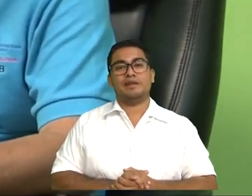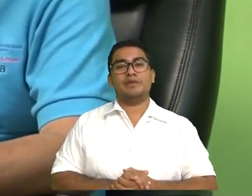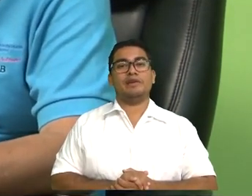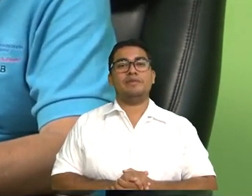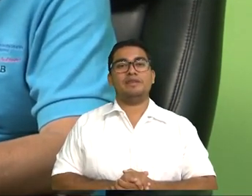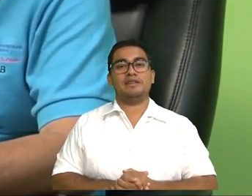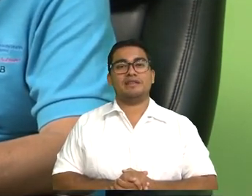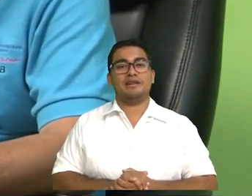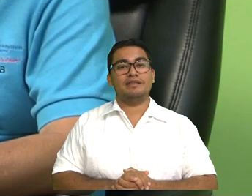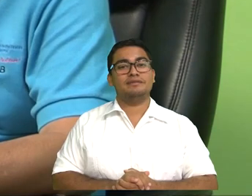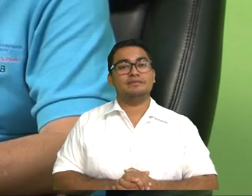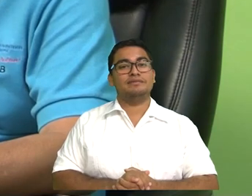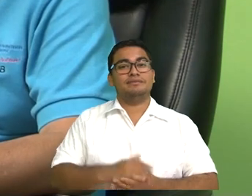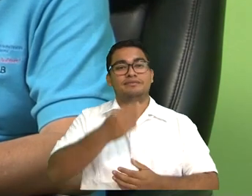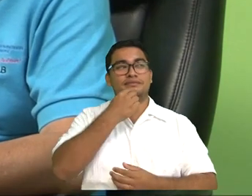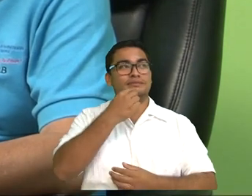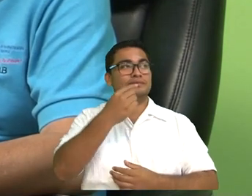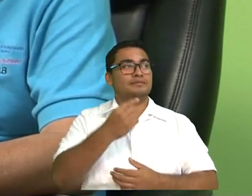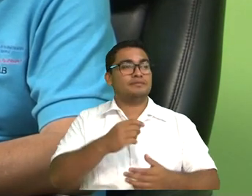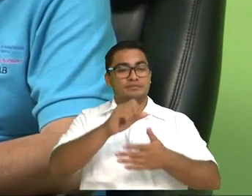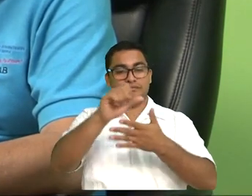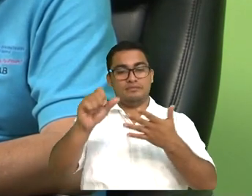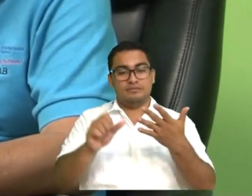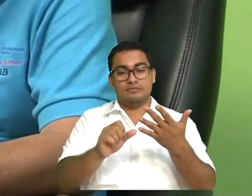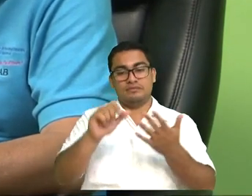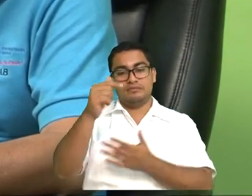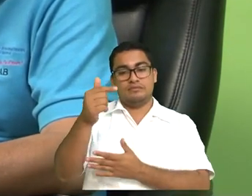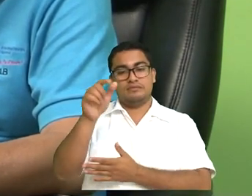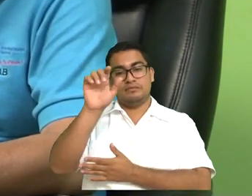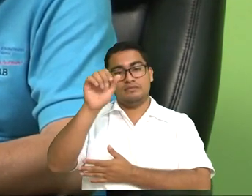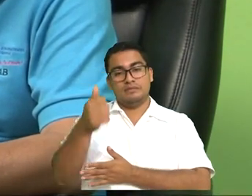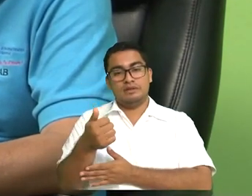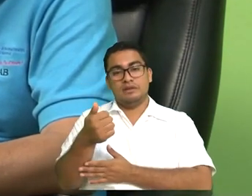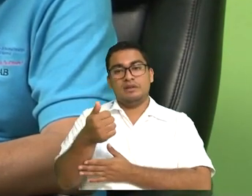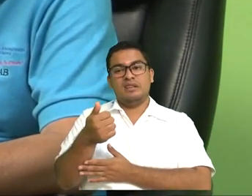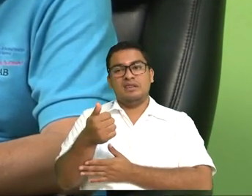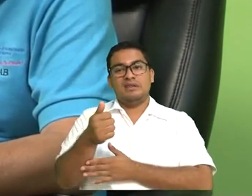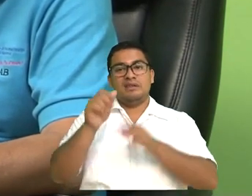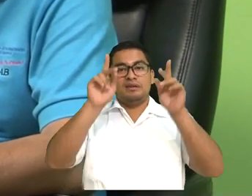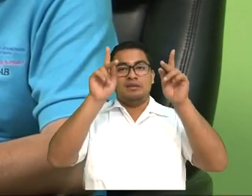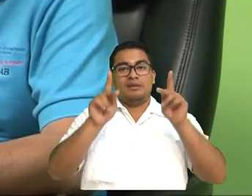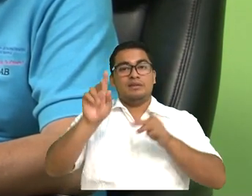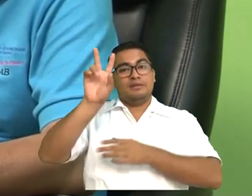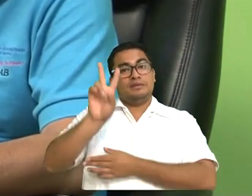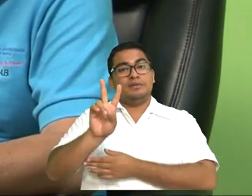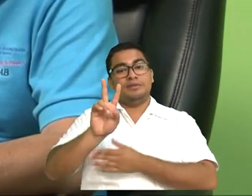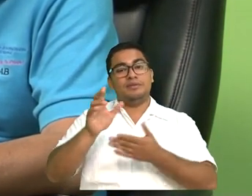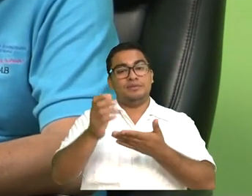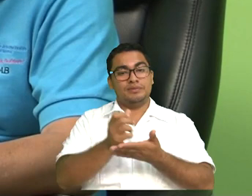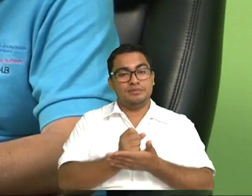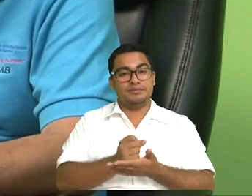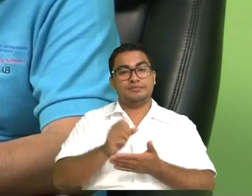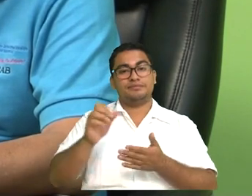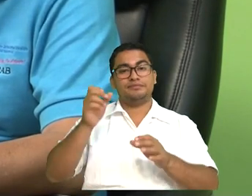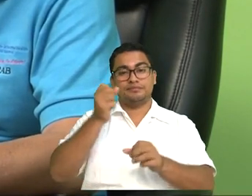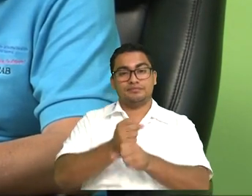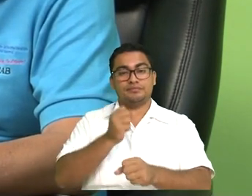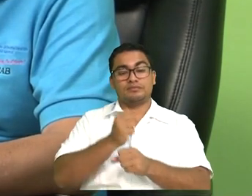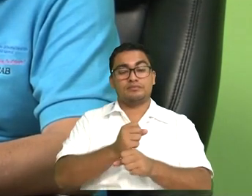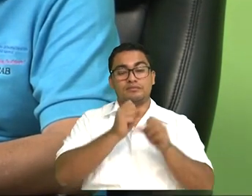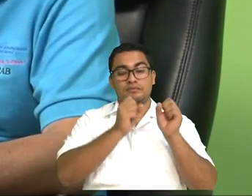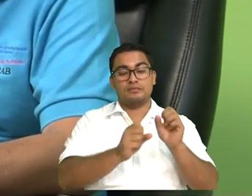en cumplimiento de lo dispuesto en el artículo 76, párrafo segundo del Código del Trabajo, los y